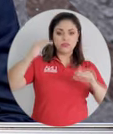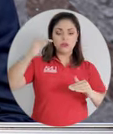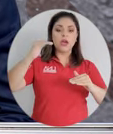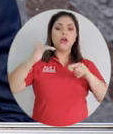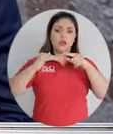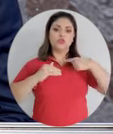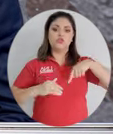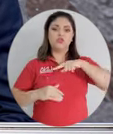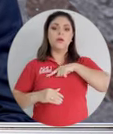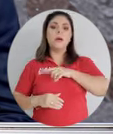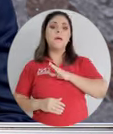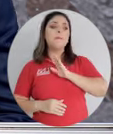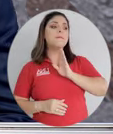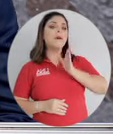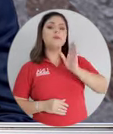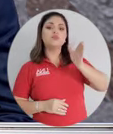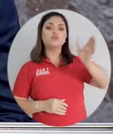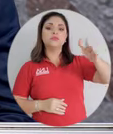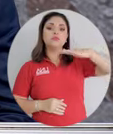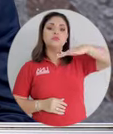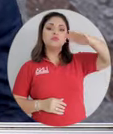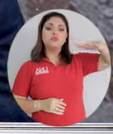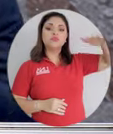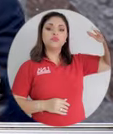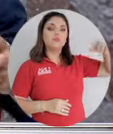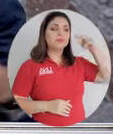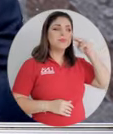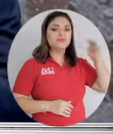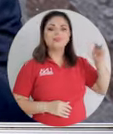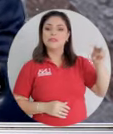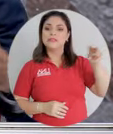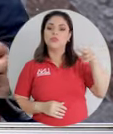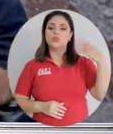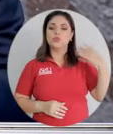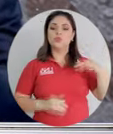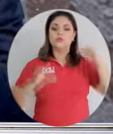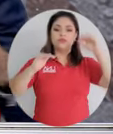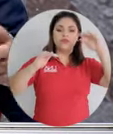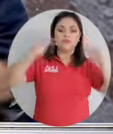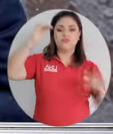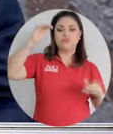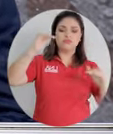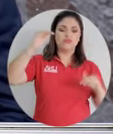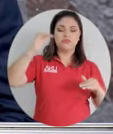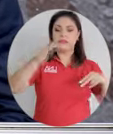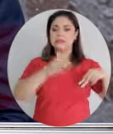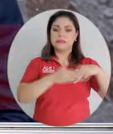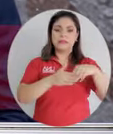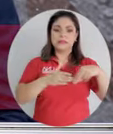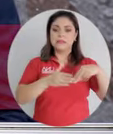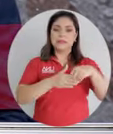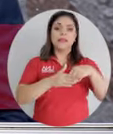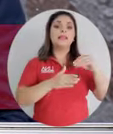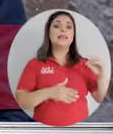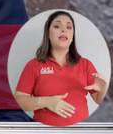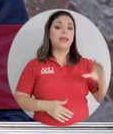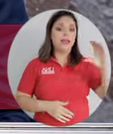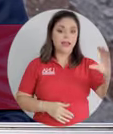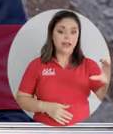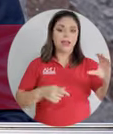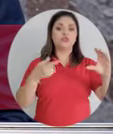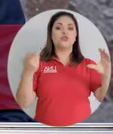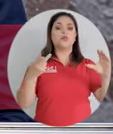centros urbanos, de los centros de aglomeración, las asimetrías, las desigualdades, las brechas, tanto de ingreso